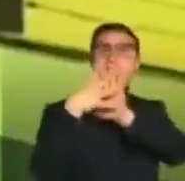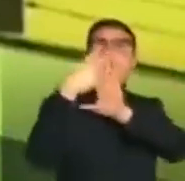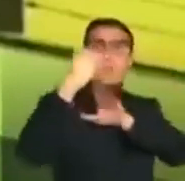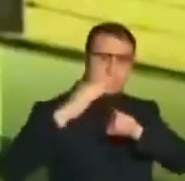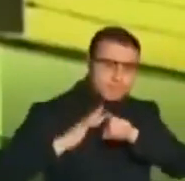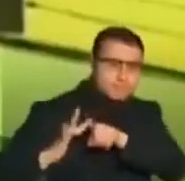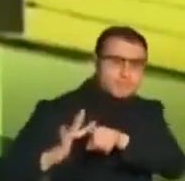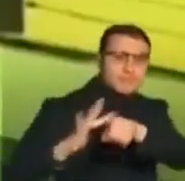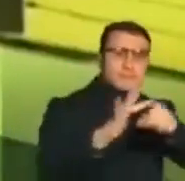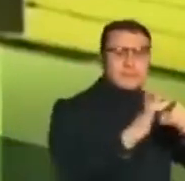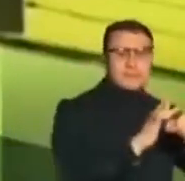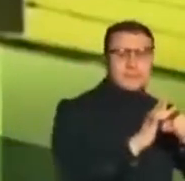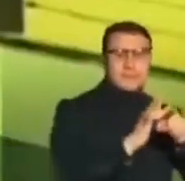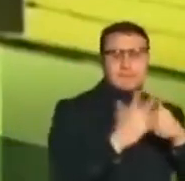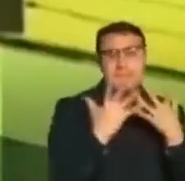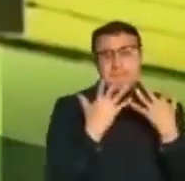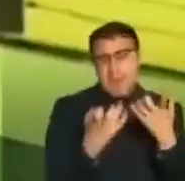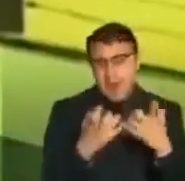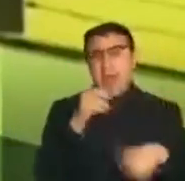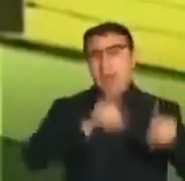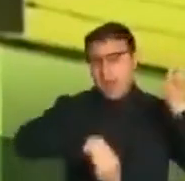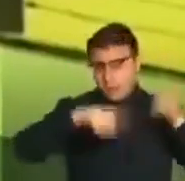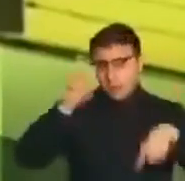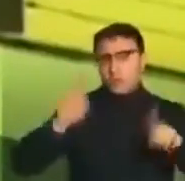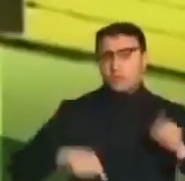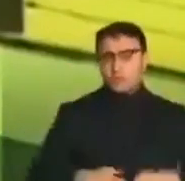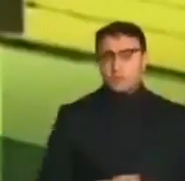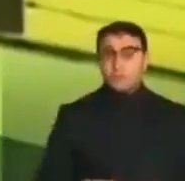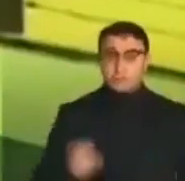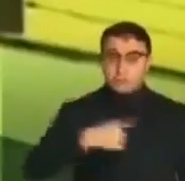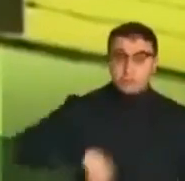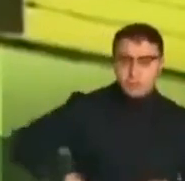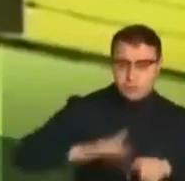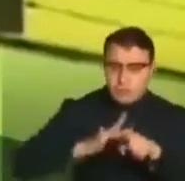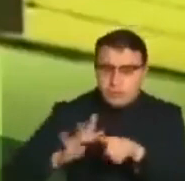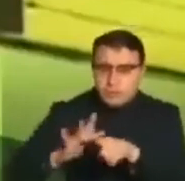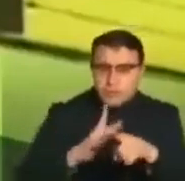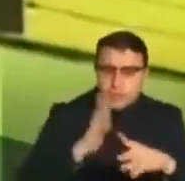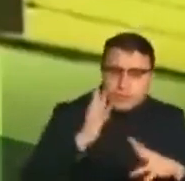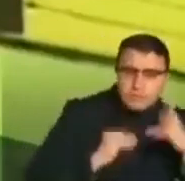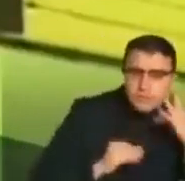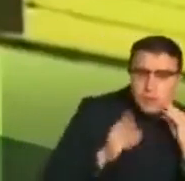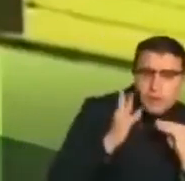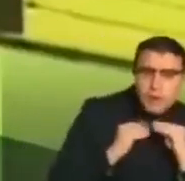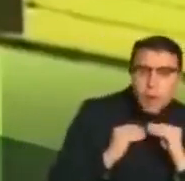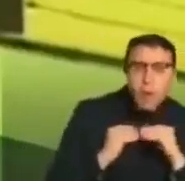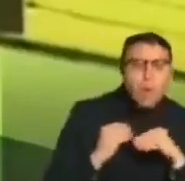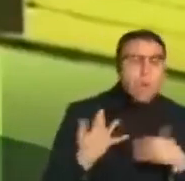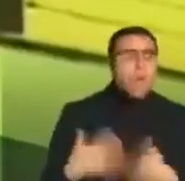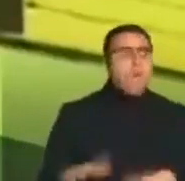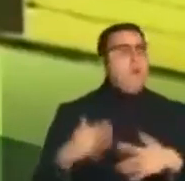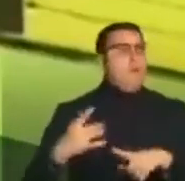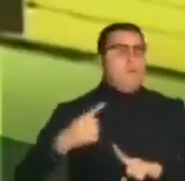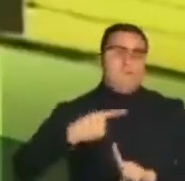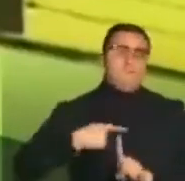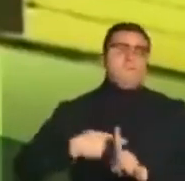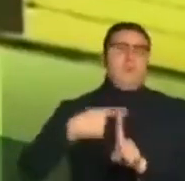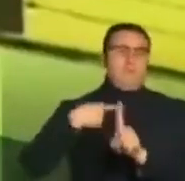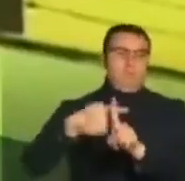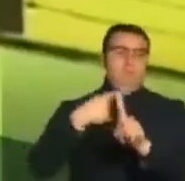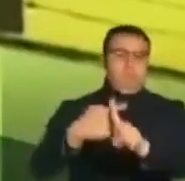país. Experiencias que han dado sus resultados siempre positivos.